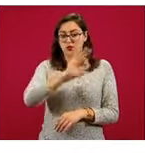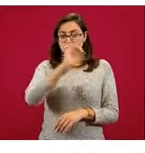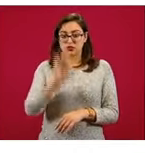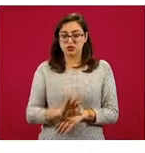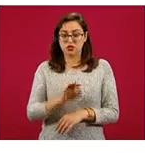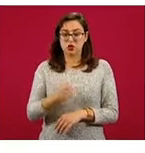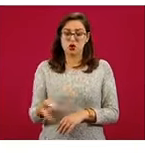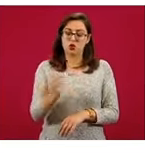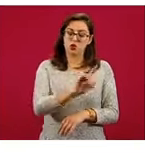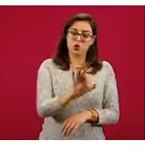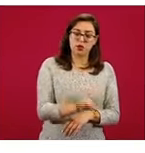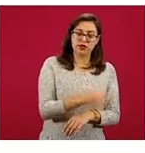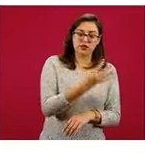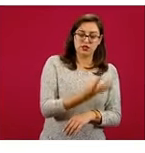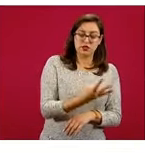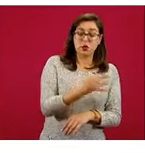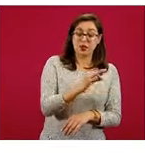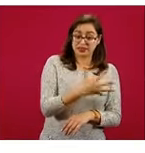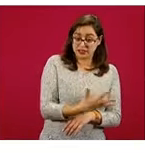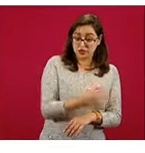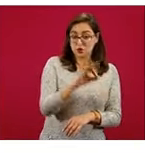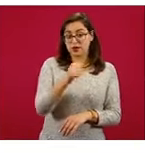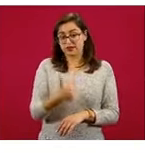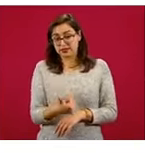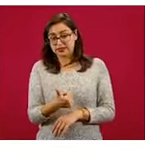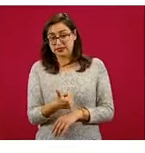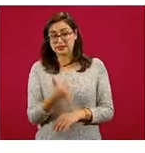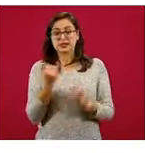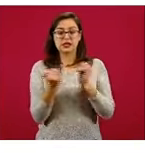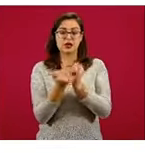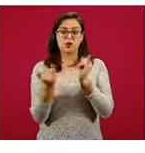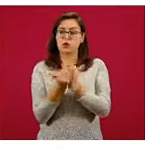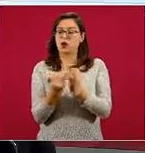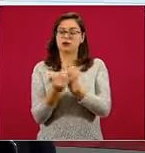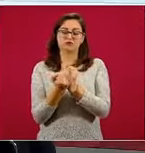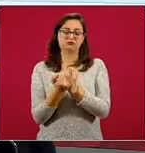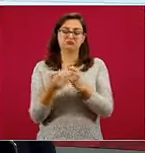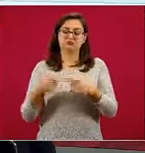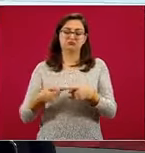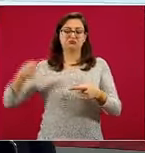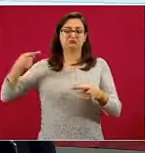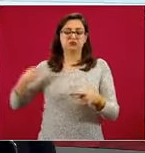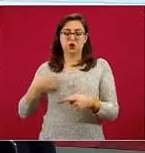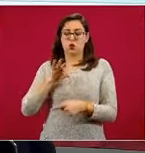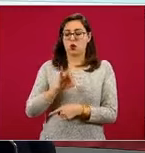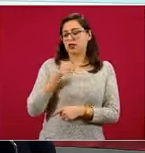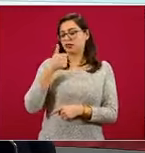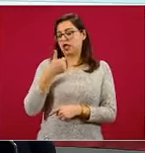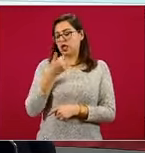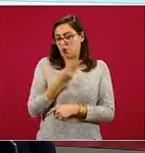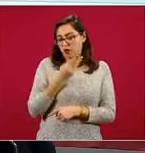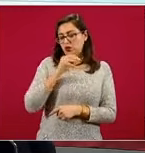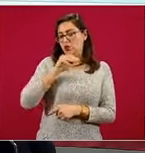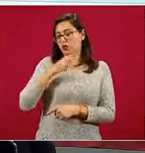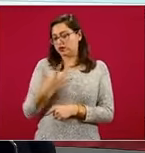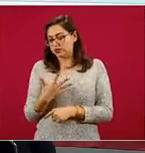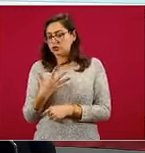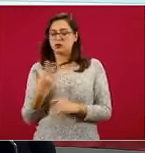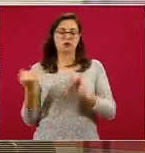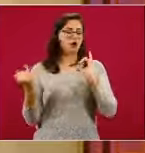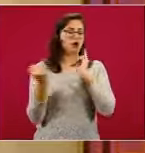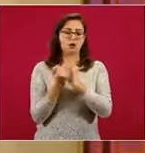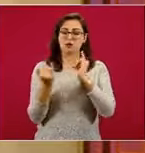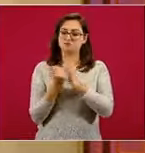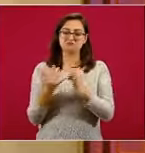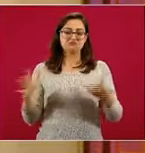semana 45 y 46, y esta fue similar a la que habíamos observado entre la 44 y la 45. Si